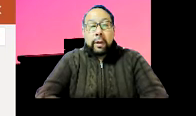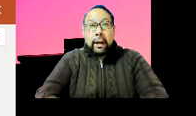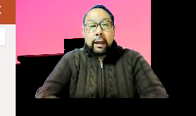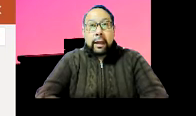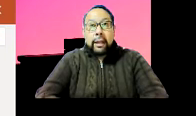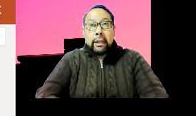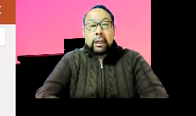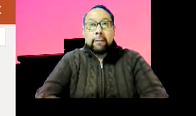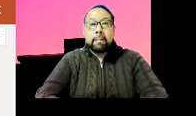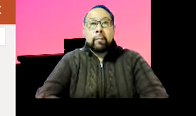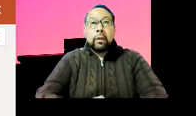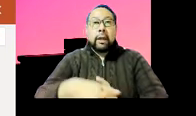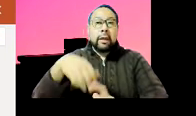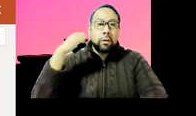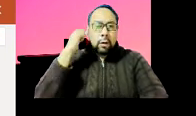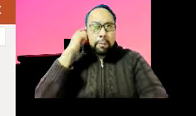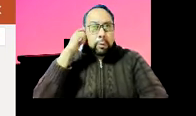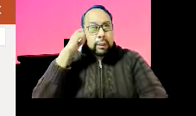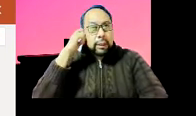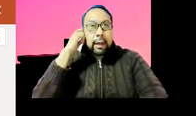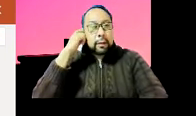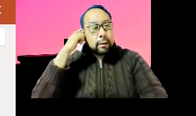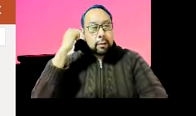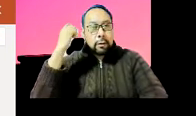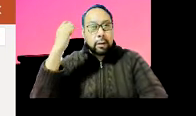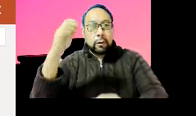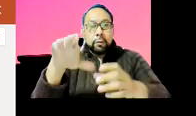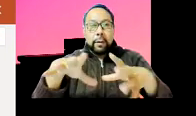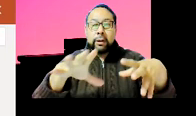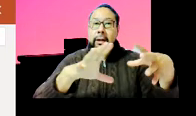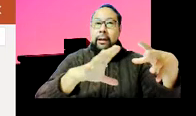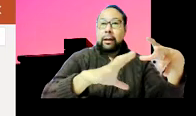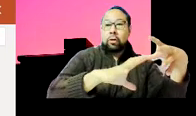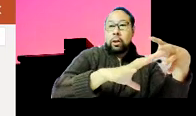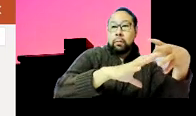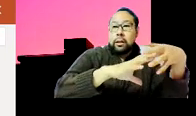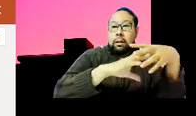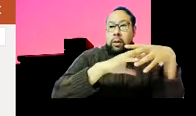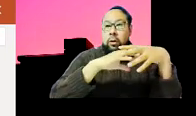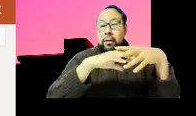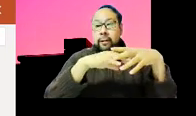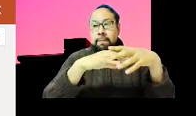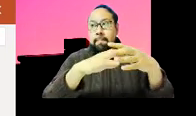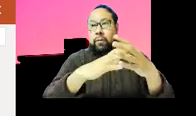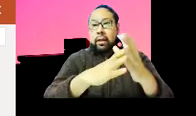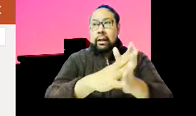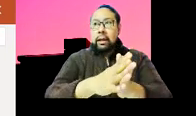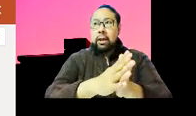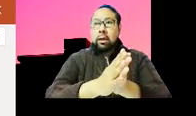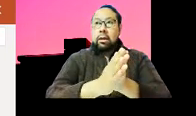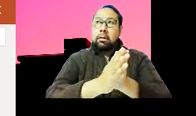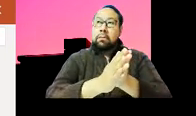no volverán a creer en ti. Esto, la publicidad, si nosotros vemos en su principio,